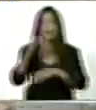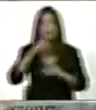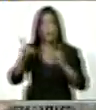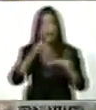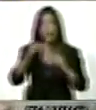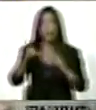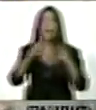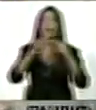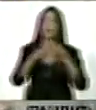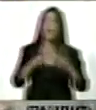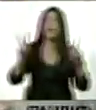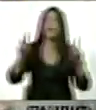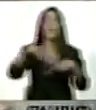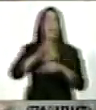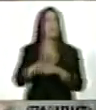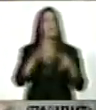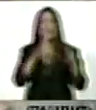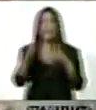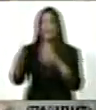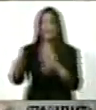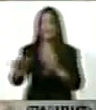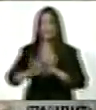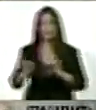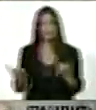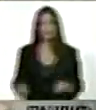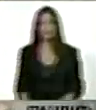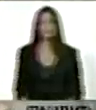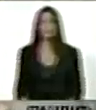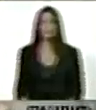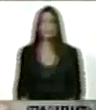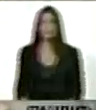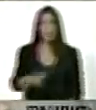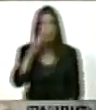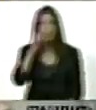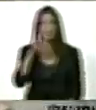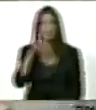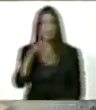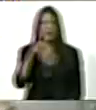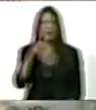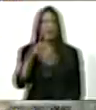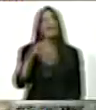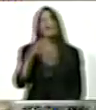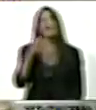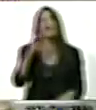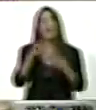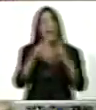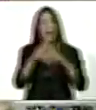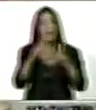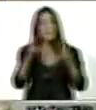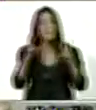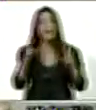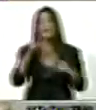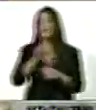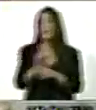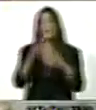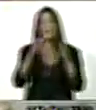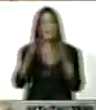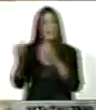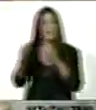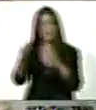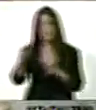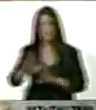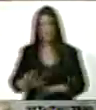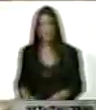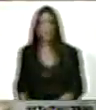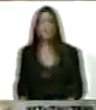paz son el único camino. Parafraseando a Gandhi, no es que hay que seguir el camino de la paz es el único camino. Lo